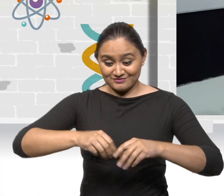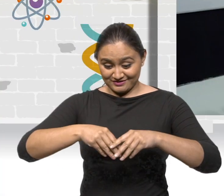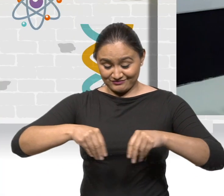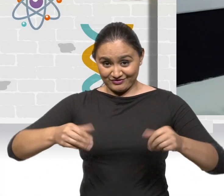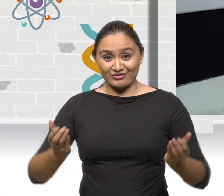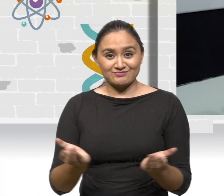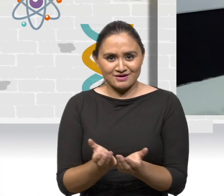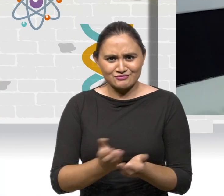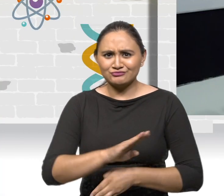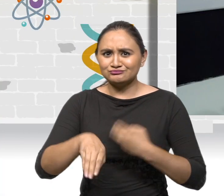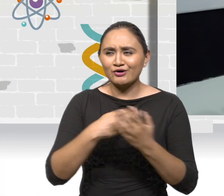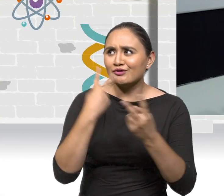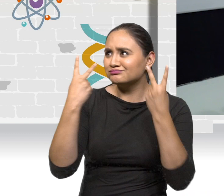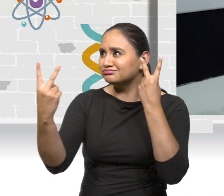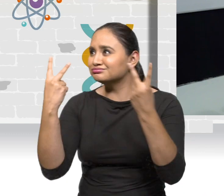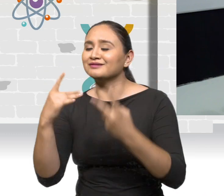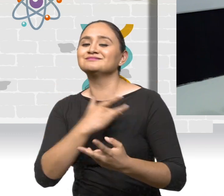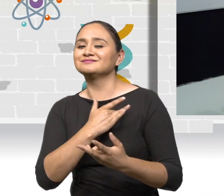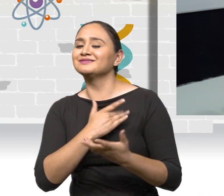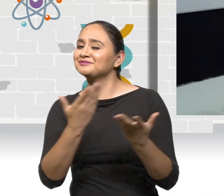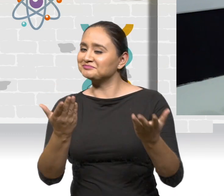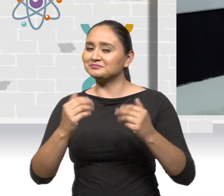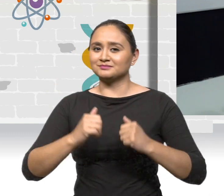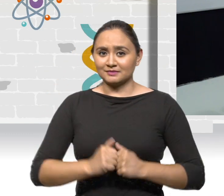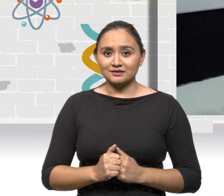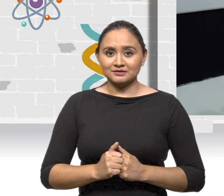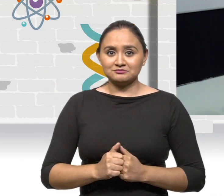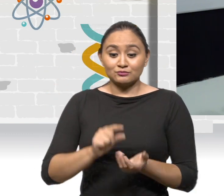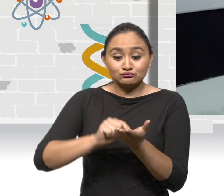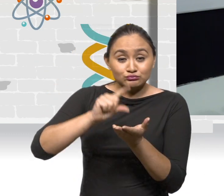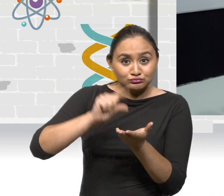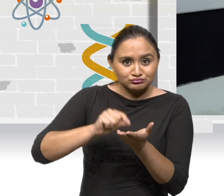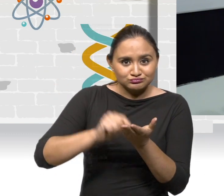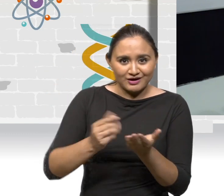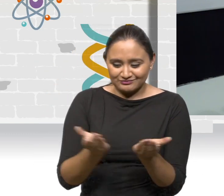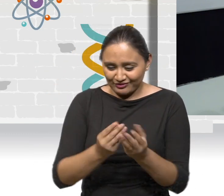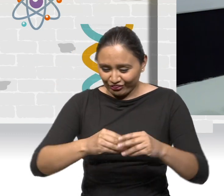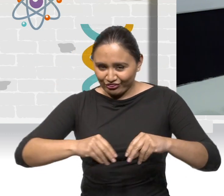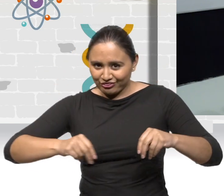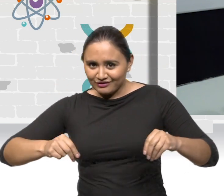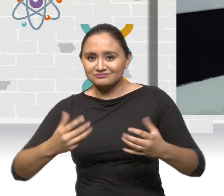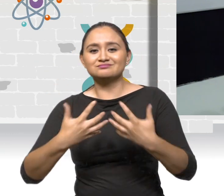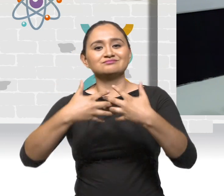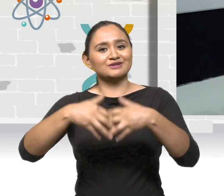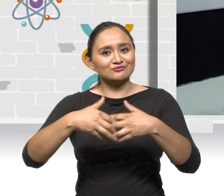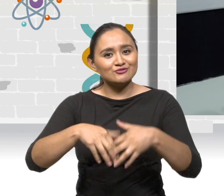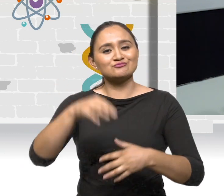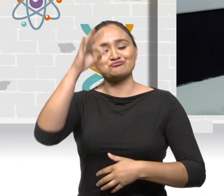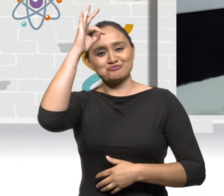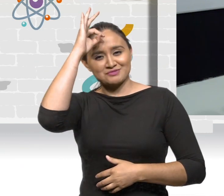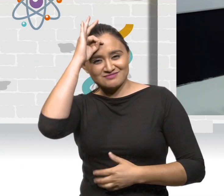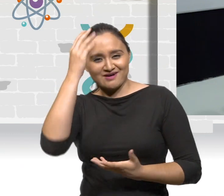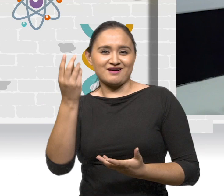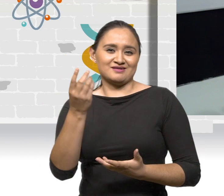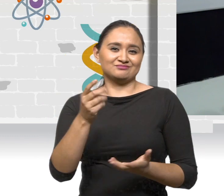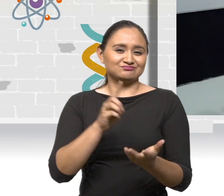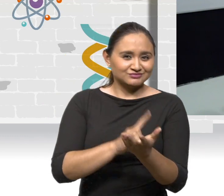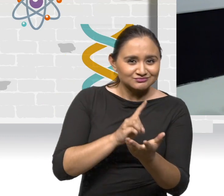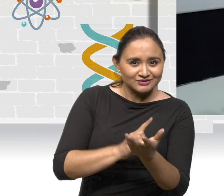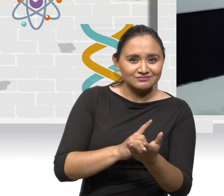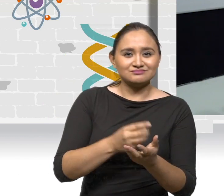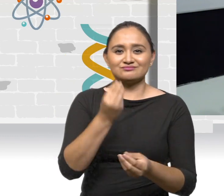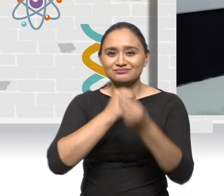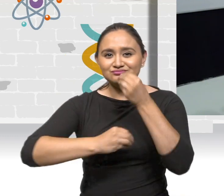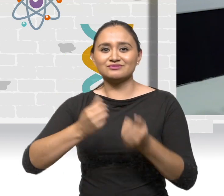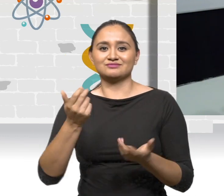Gracias a la química orgánica existe todo lo que podemos sentir y percibir. Las sustancias orgánicas son parte de la industria, de la medicina y de la